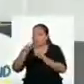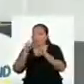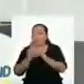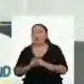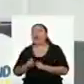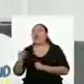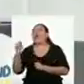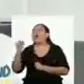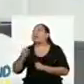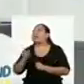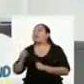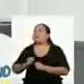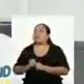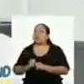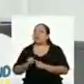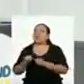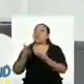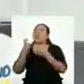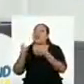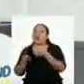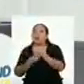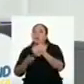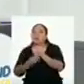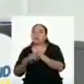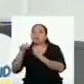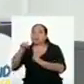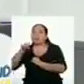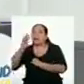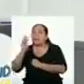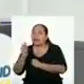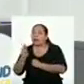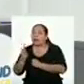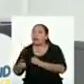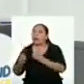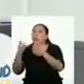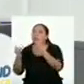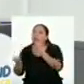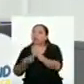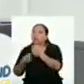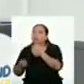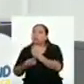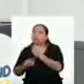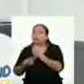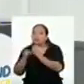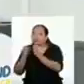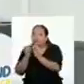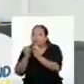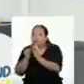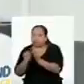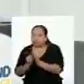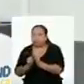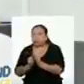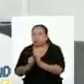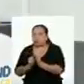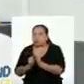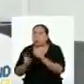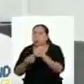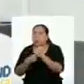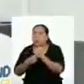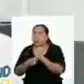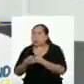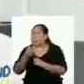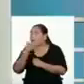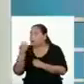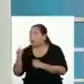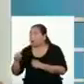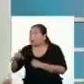claro. Tienen que saber cuánta capacidad de GB quiere para su memoria. Seguro que sí. Mientras más memoria, más ganancia.